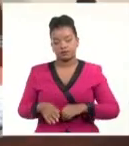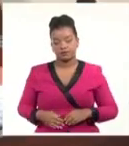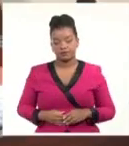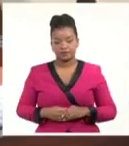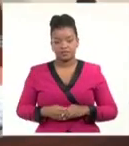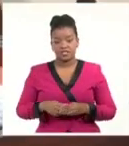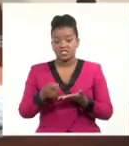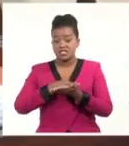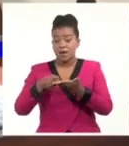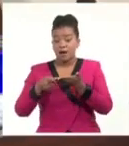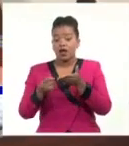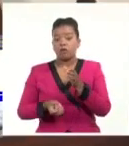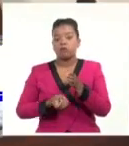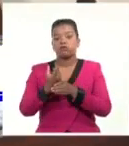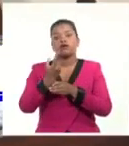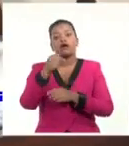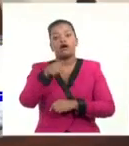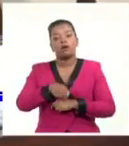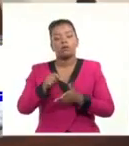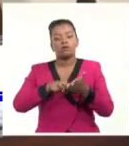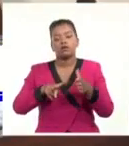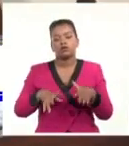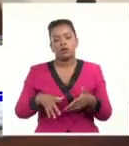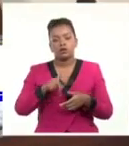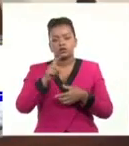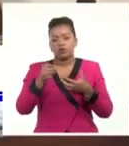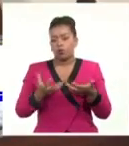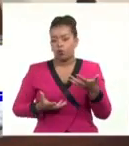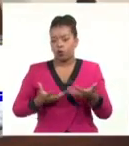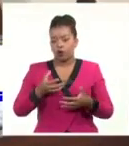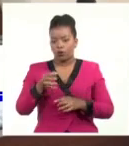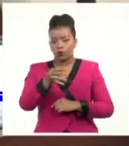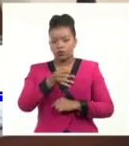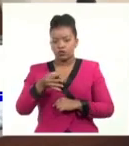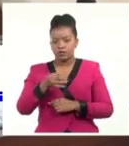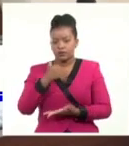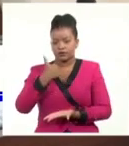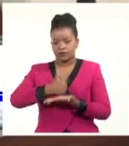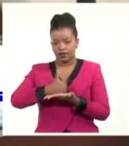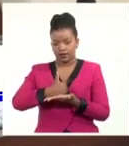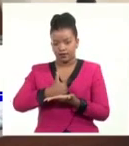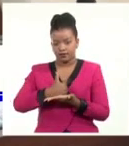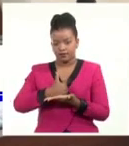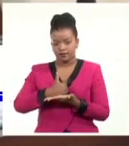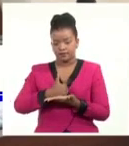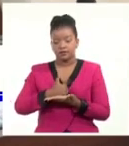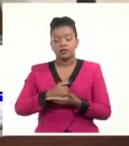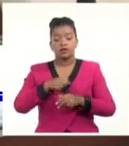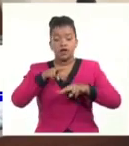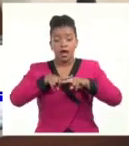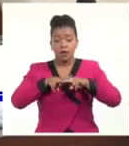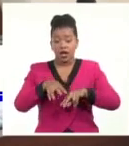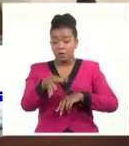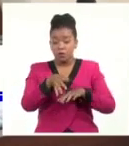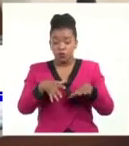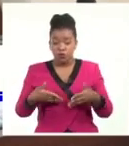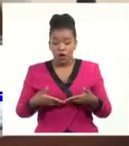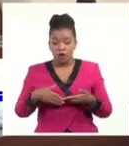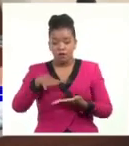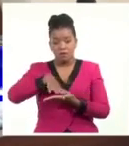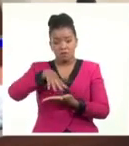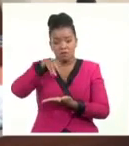abre transmisión la provincia de Cienfuegos en el municipio Cabecera, en La Habana los municipios de Plaza